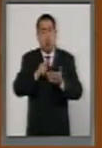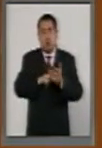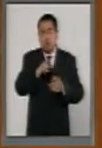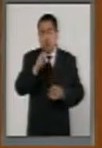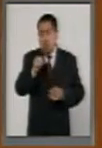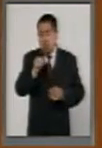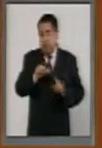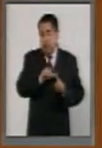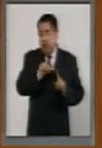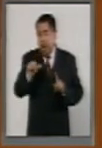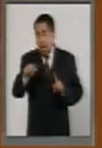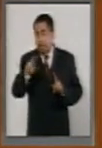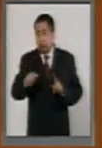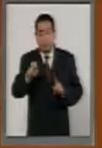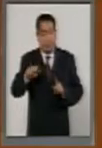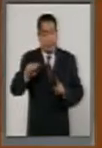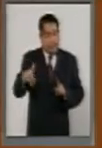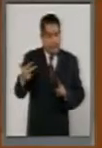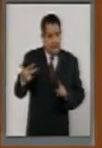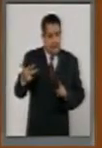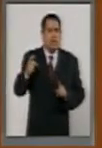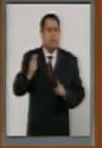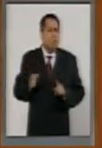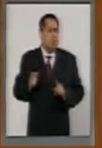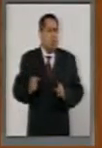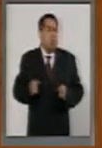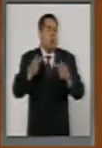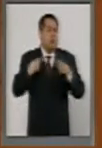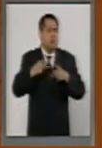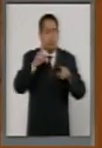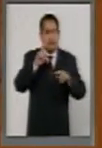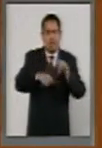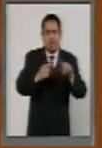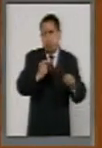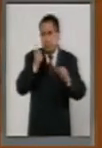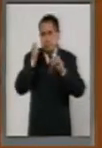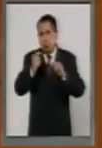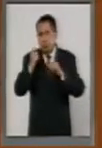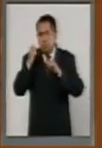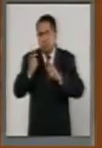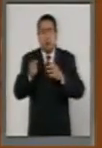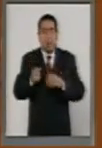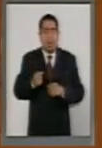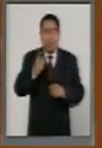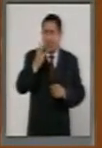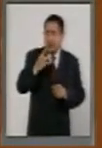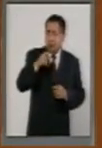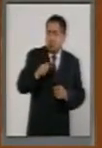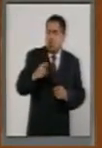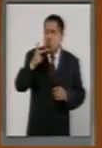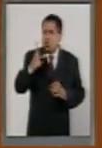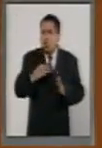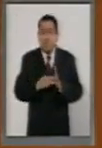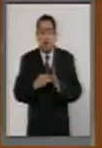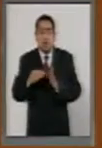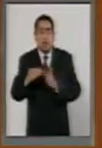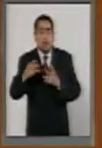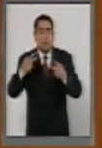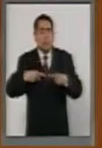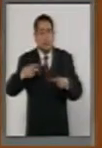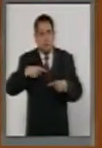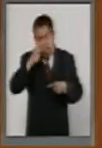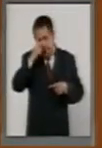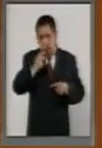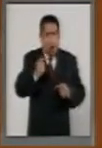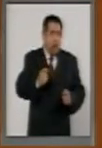2009 al 2013 han sido deportados 3.8 millones de